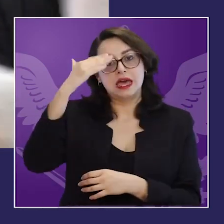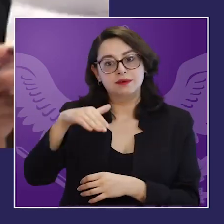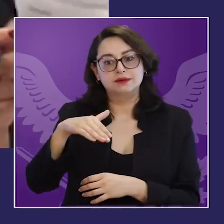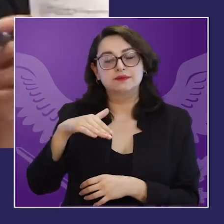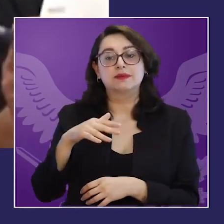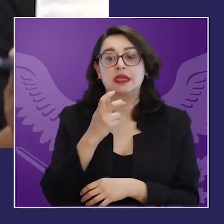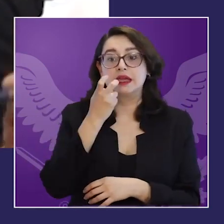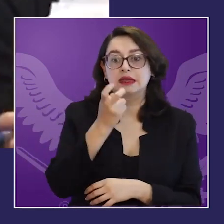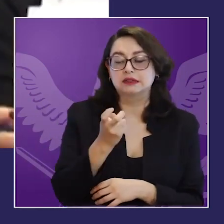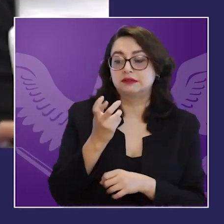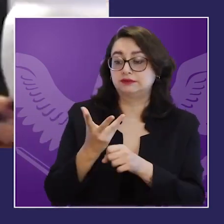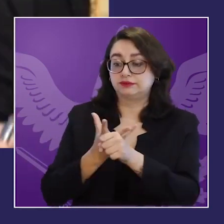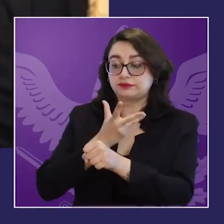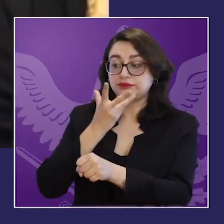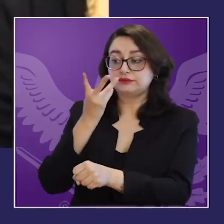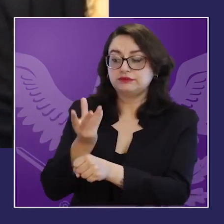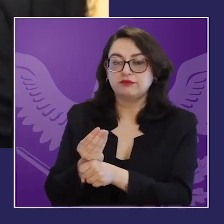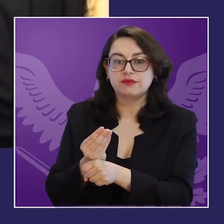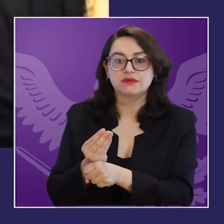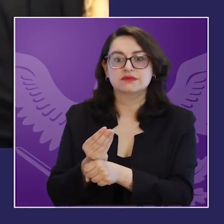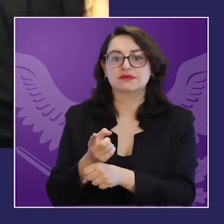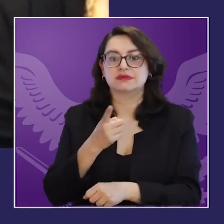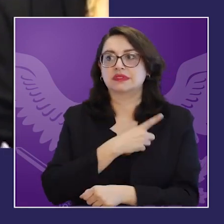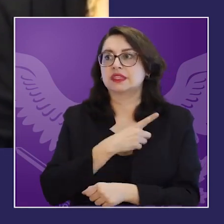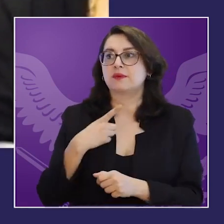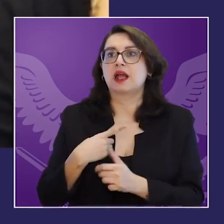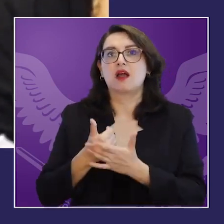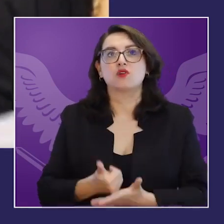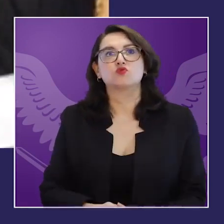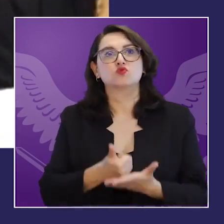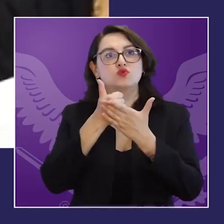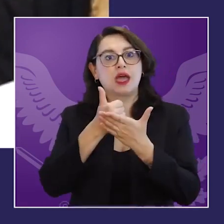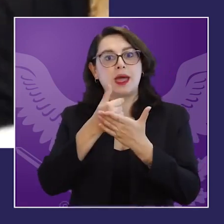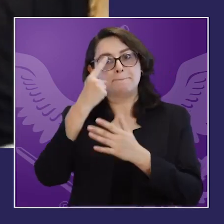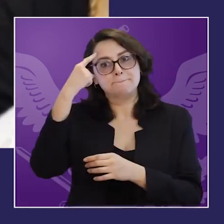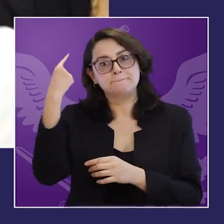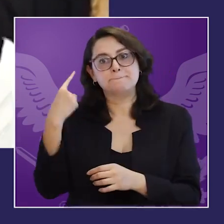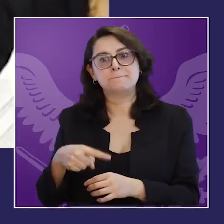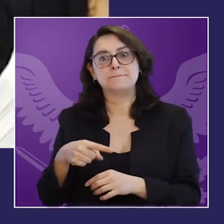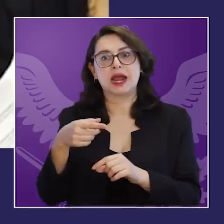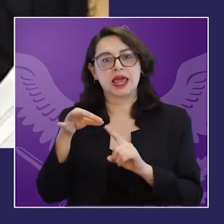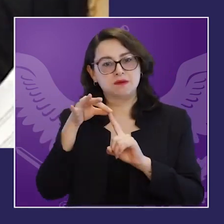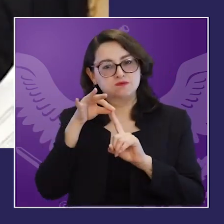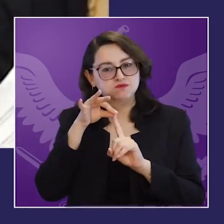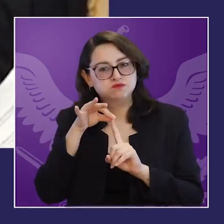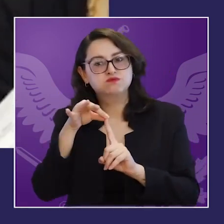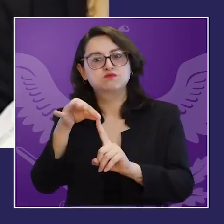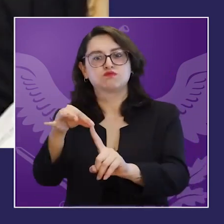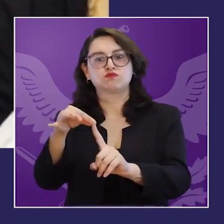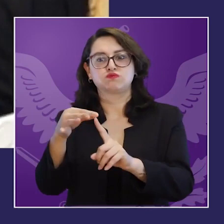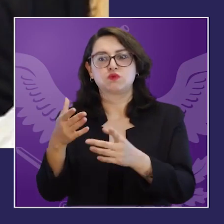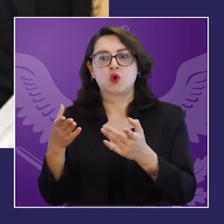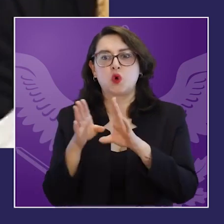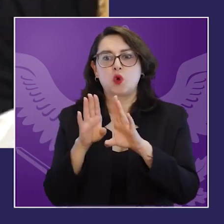la reparación empezamos a verla como el centro o el norte o la brújula que nos